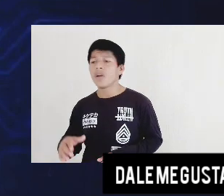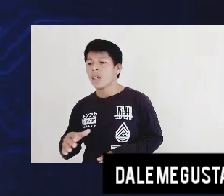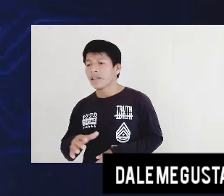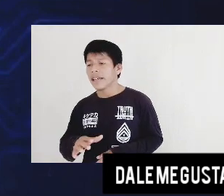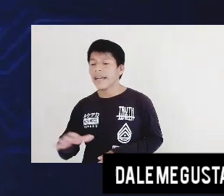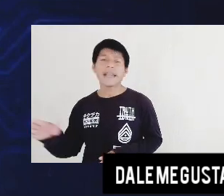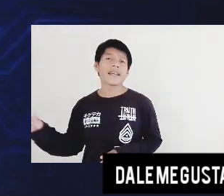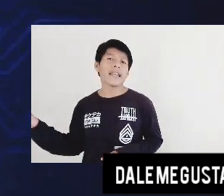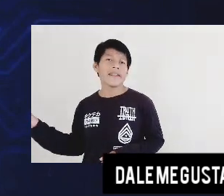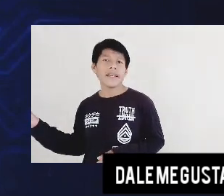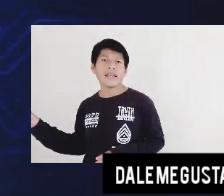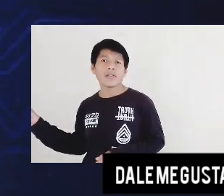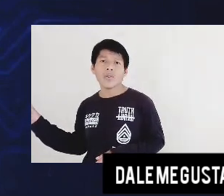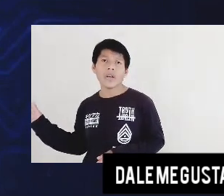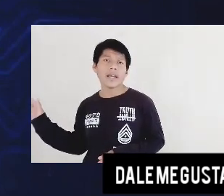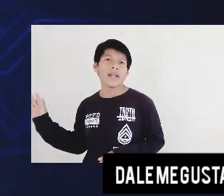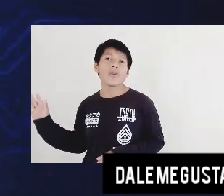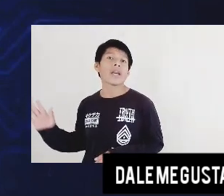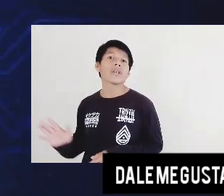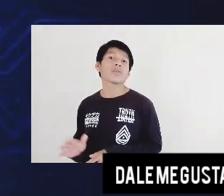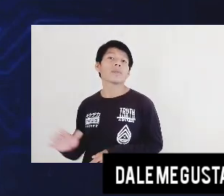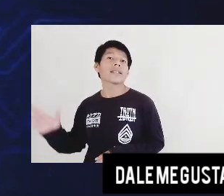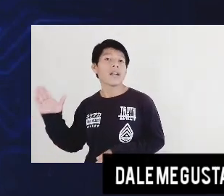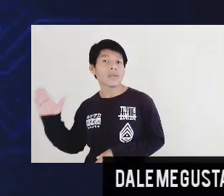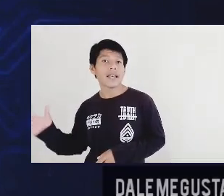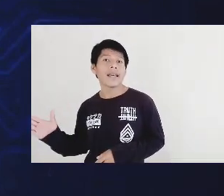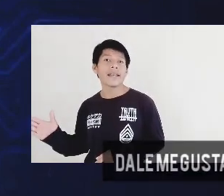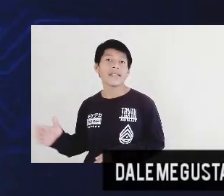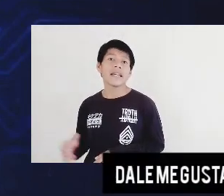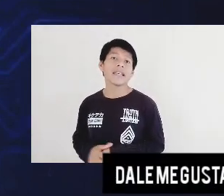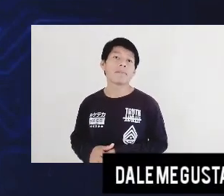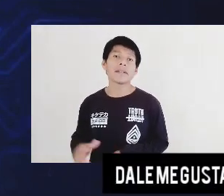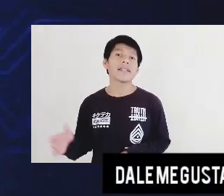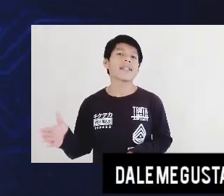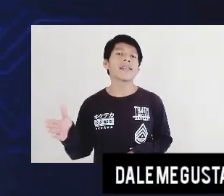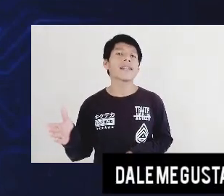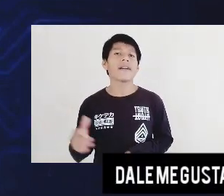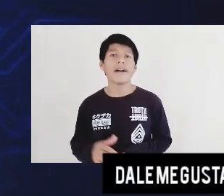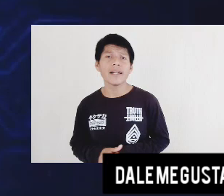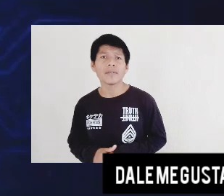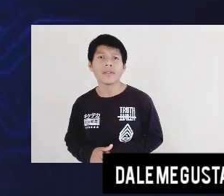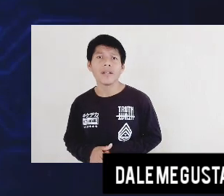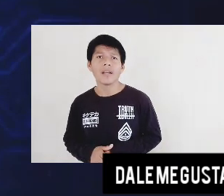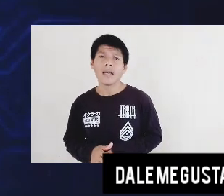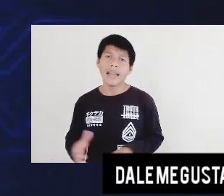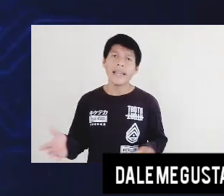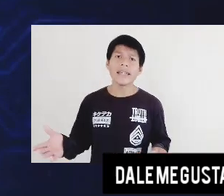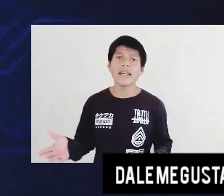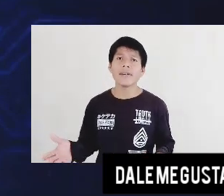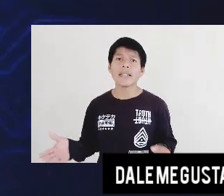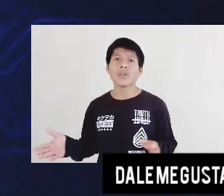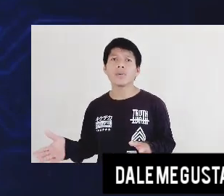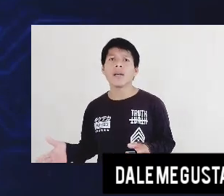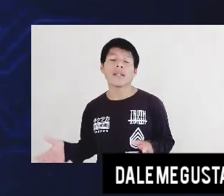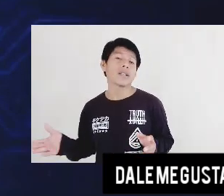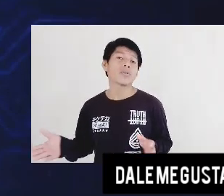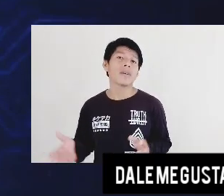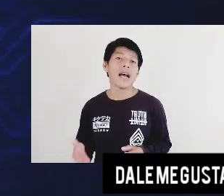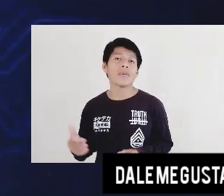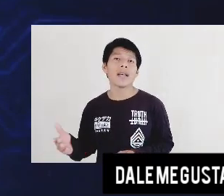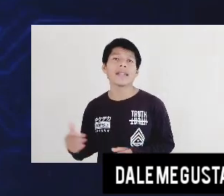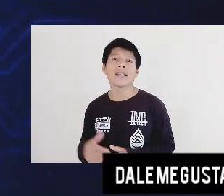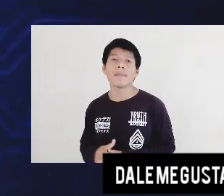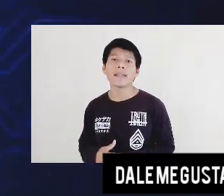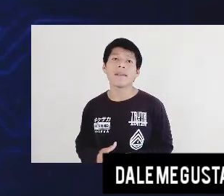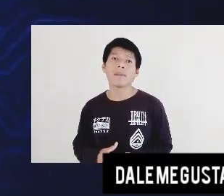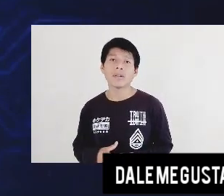demostrado dejar que le digan lo que ellos piensan los de la derecha, y el presidente sigue trabajando. Elena Chávez se suma